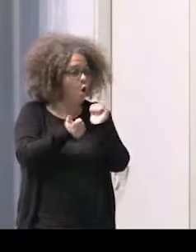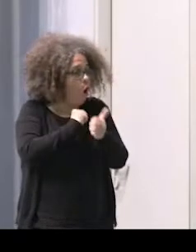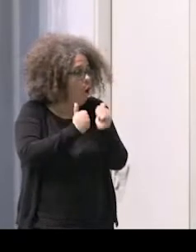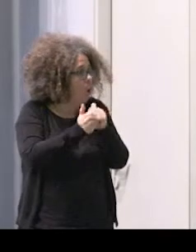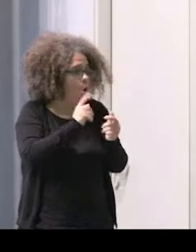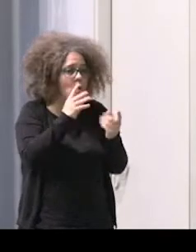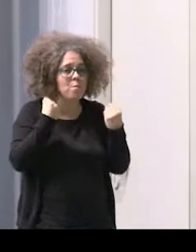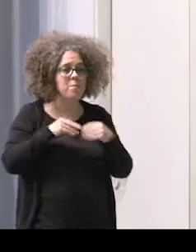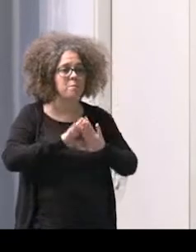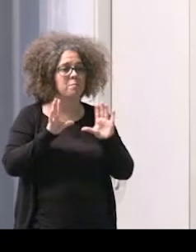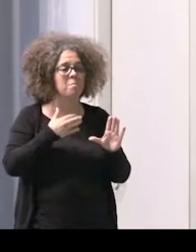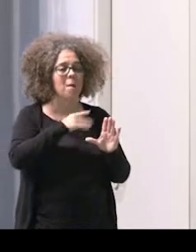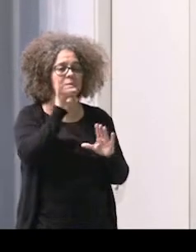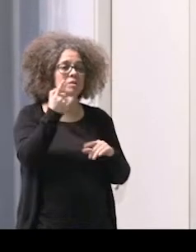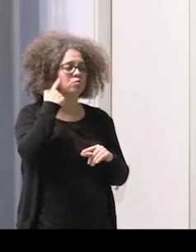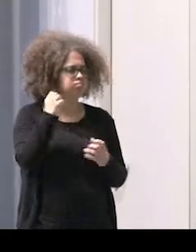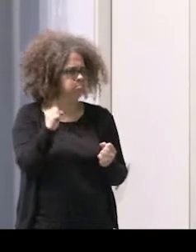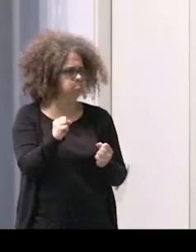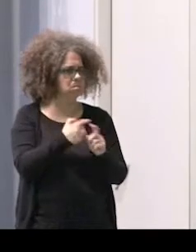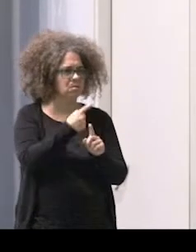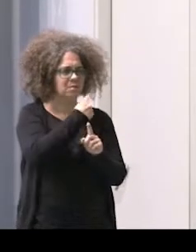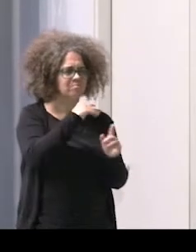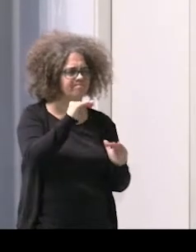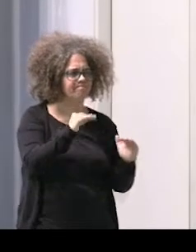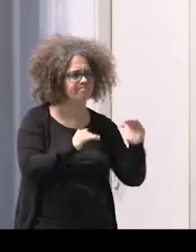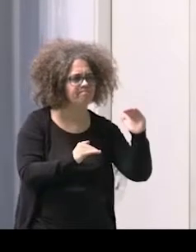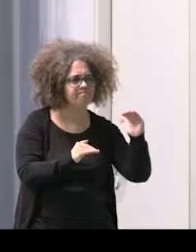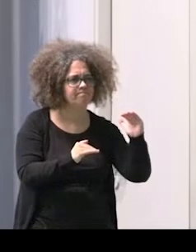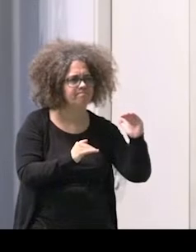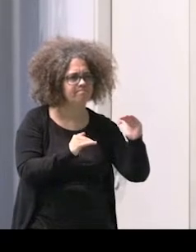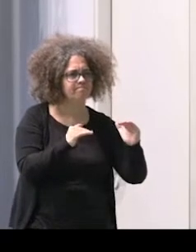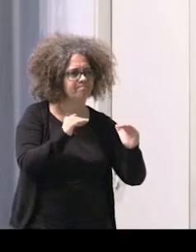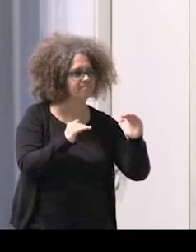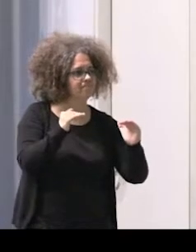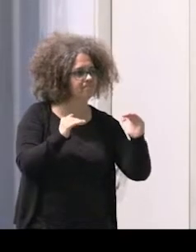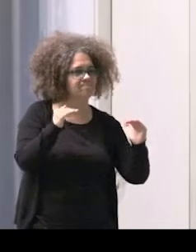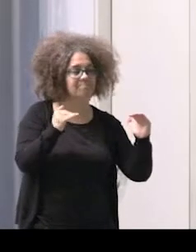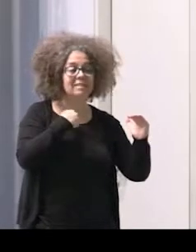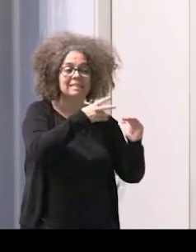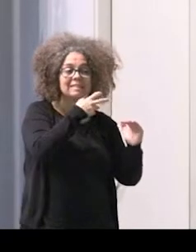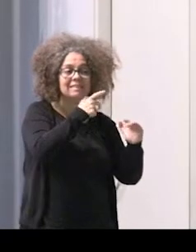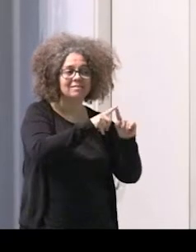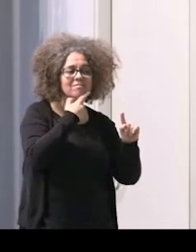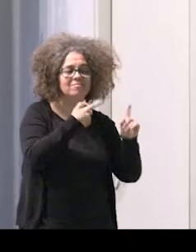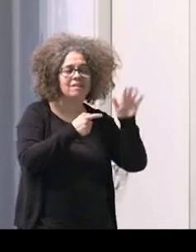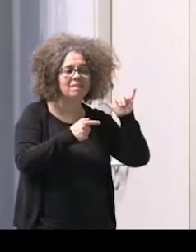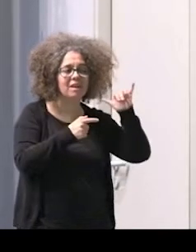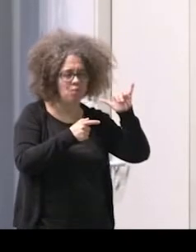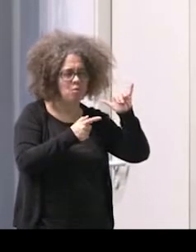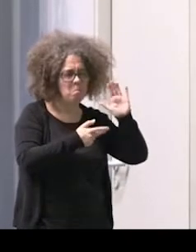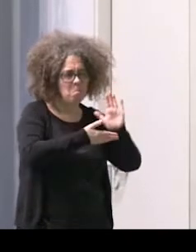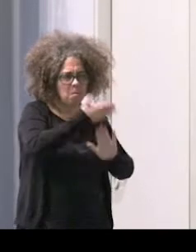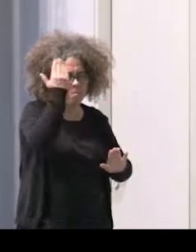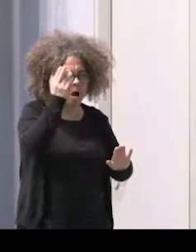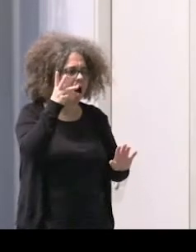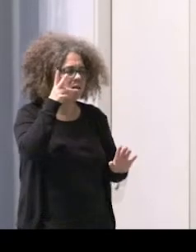sonido es muy intenso de un lado, el mapa del otro lado se apaga, o se atenúa. Y si el sonido es intenso del lado izquierdo, el mapa del